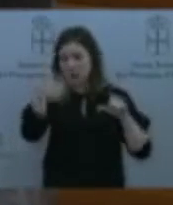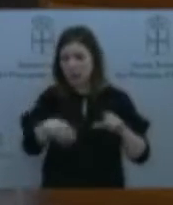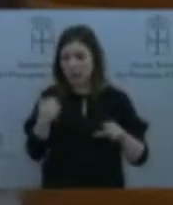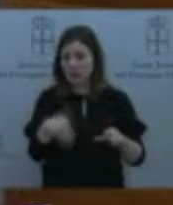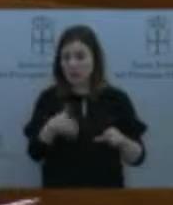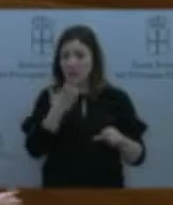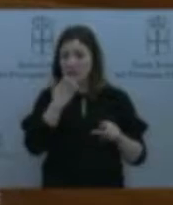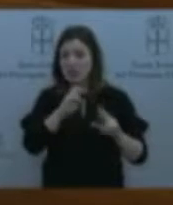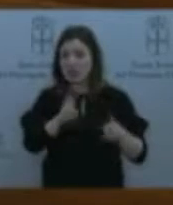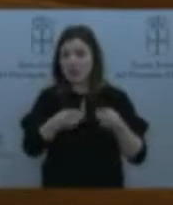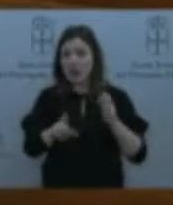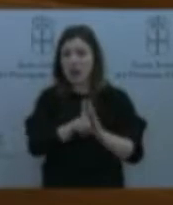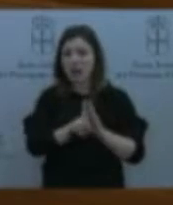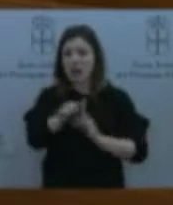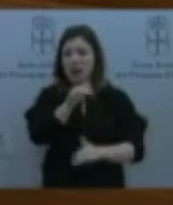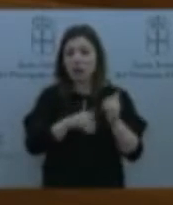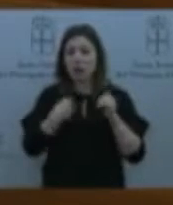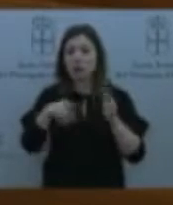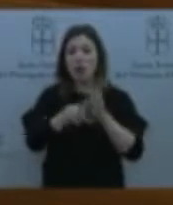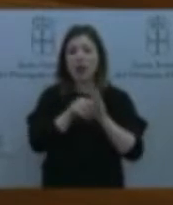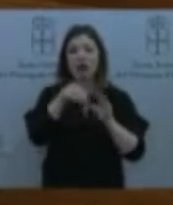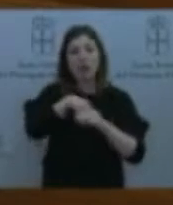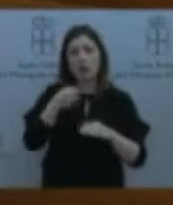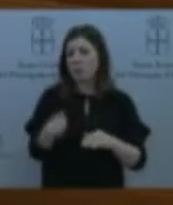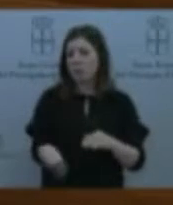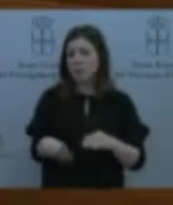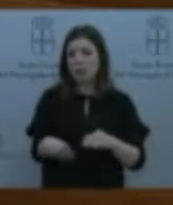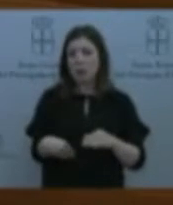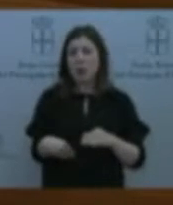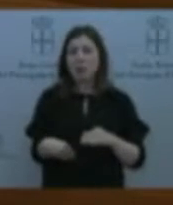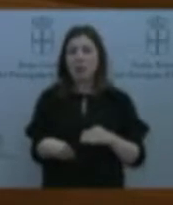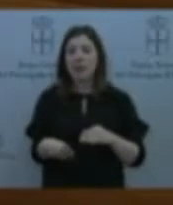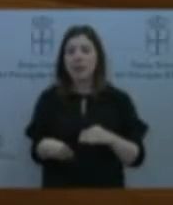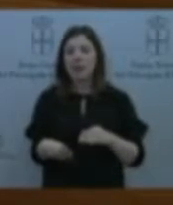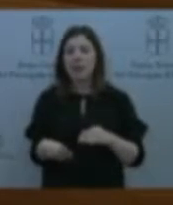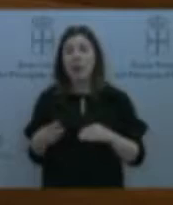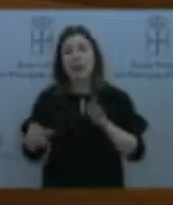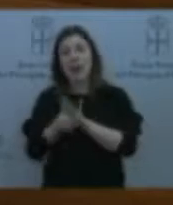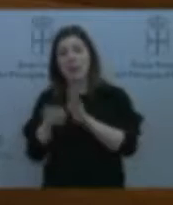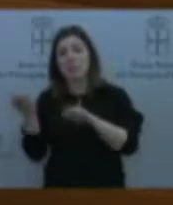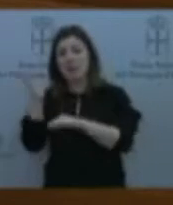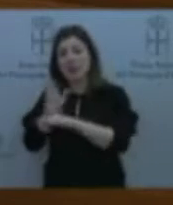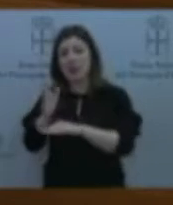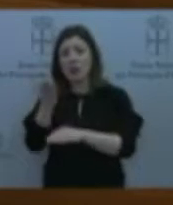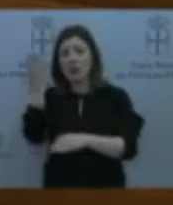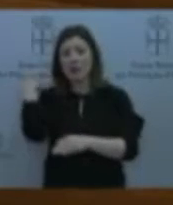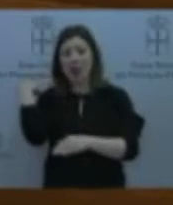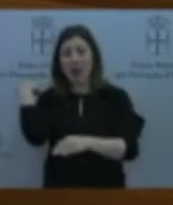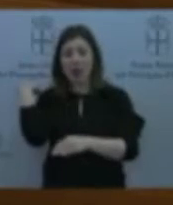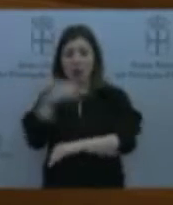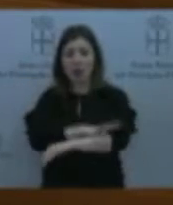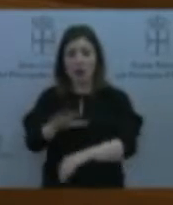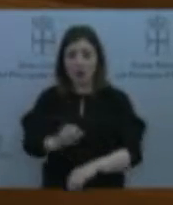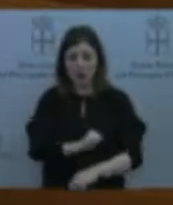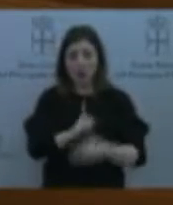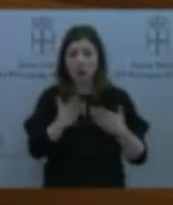tendrá el mismo contenido de la proposición de ley presentada la pasada legislatura. Y decíamos que comprometen igualmente su voto a favor